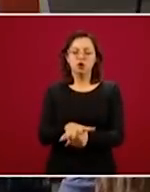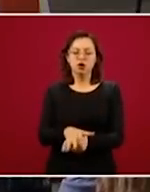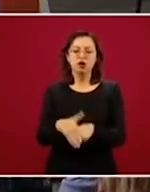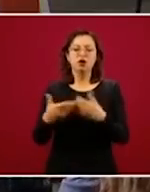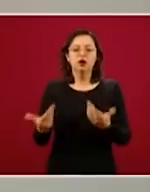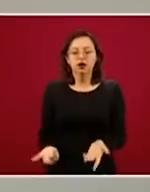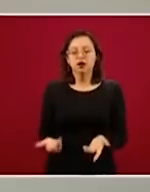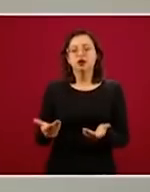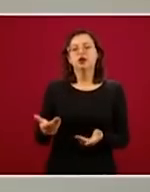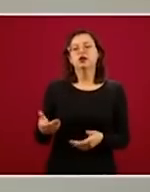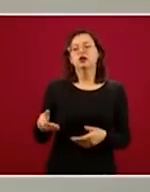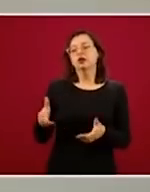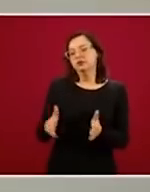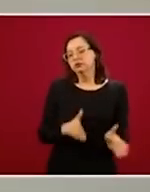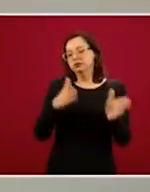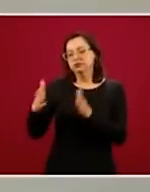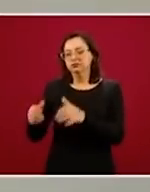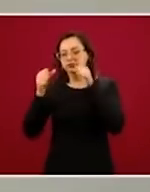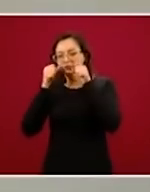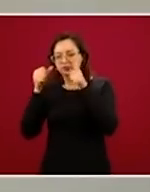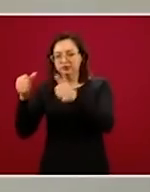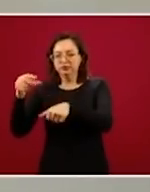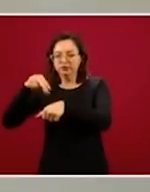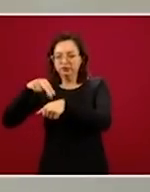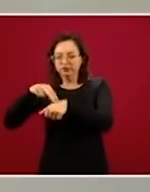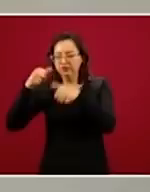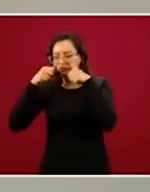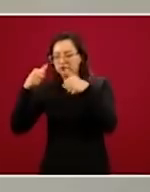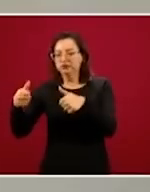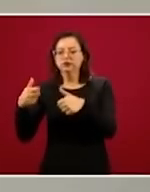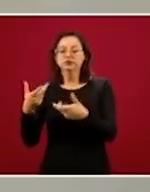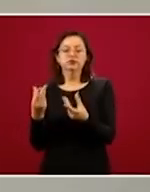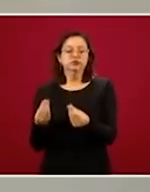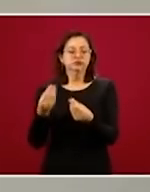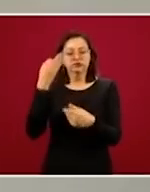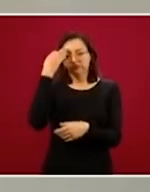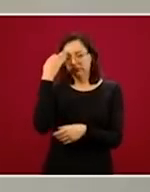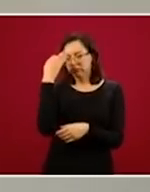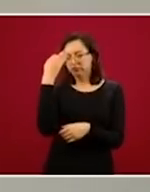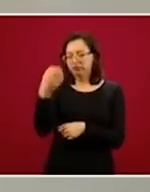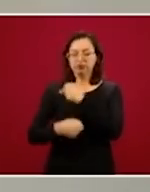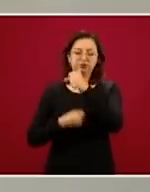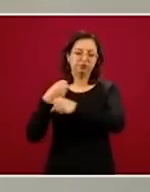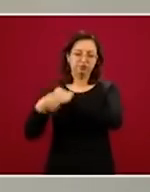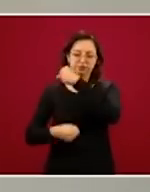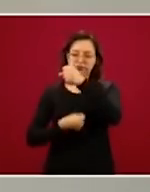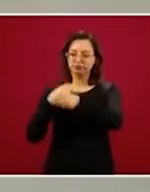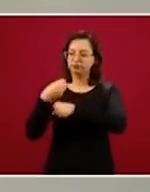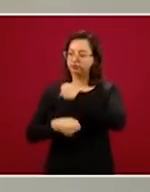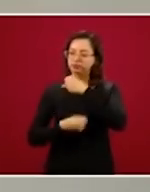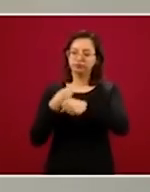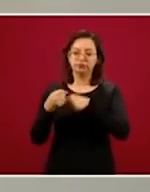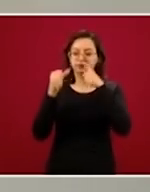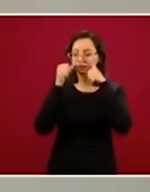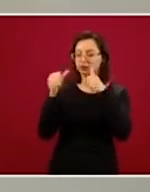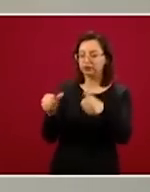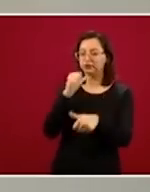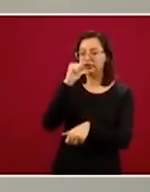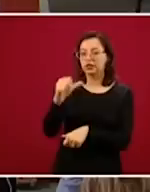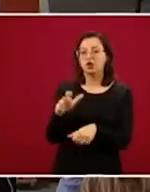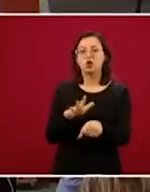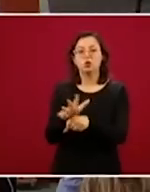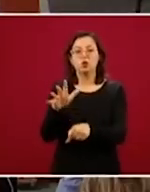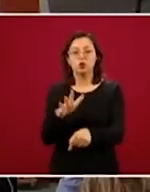una de las asignaturas largamente abandonadas por el sector salud por muchos años por muchas décadas es la atención